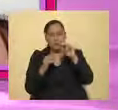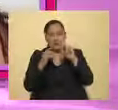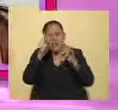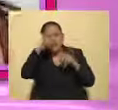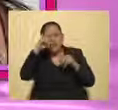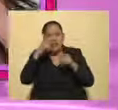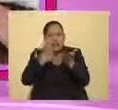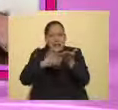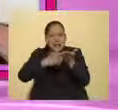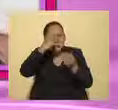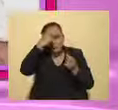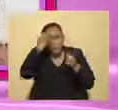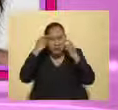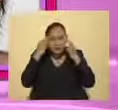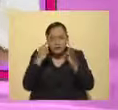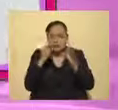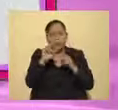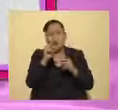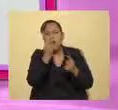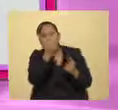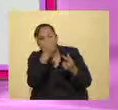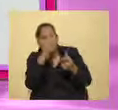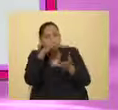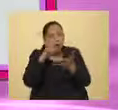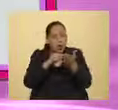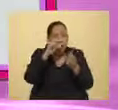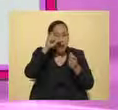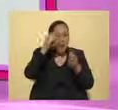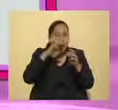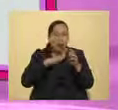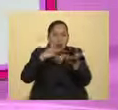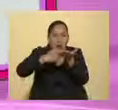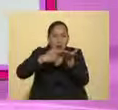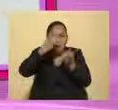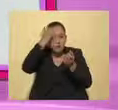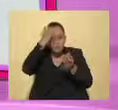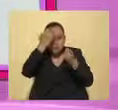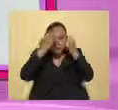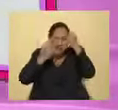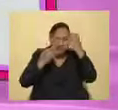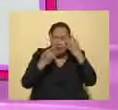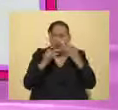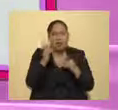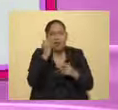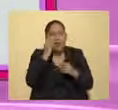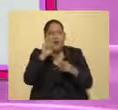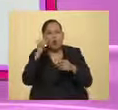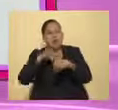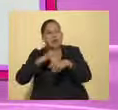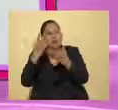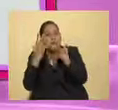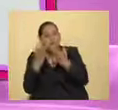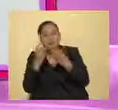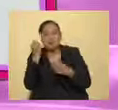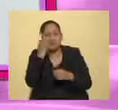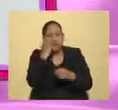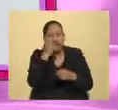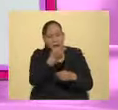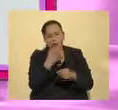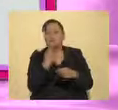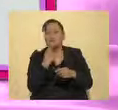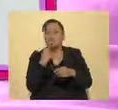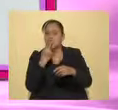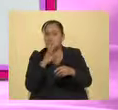ciertas zonas muy ligeras que brillan, otras que se matifican. Es una base muy inteligente.